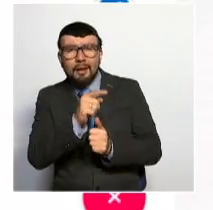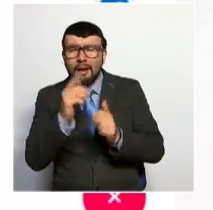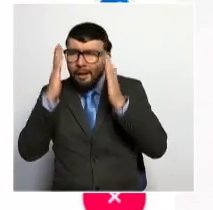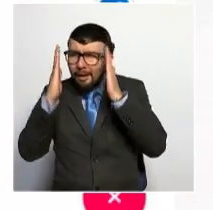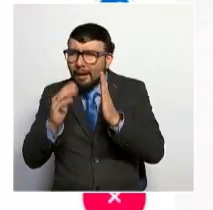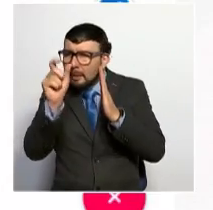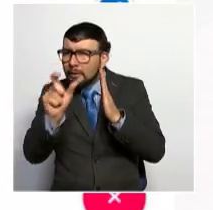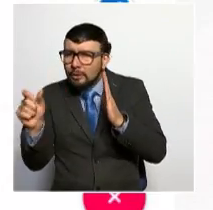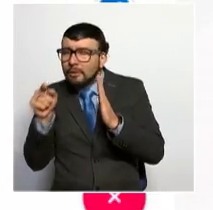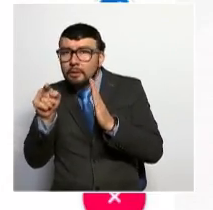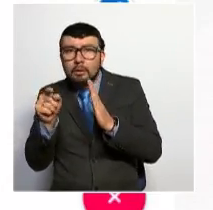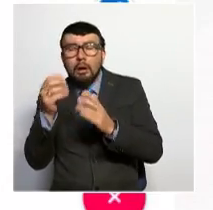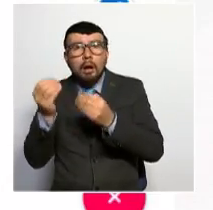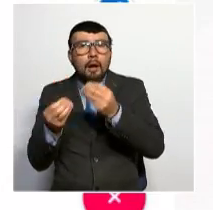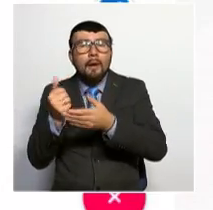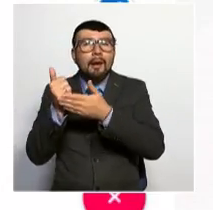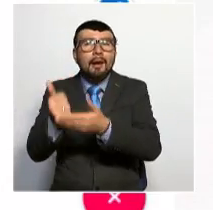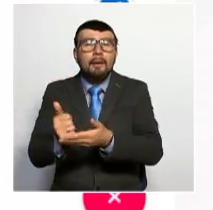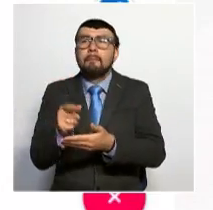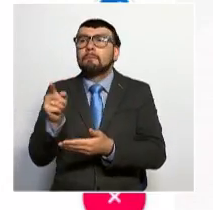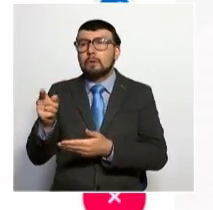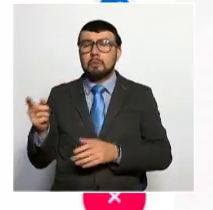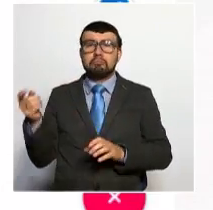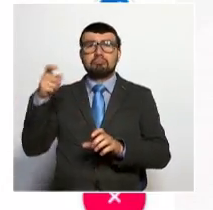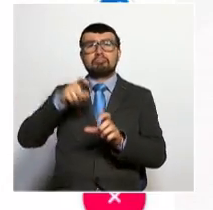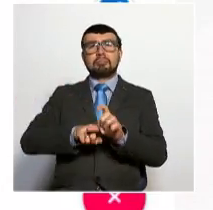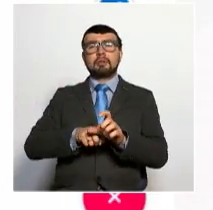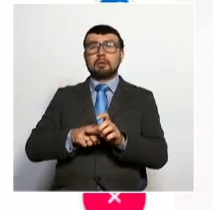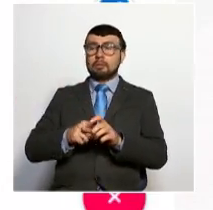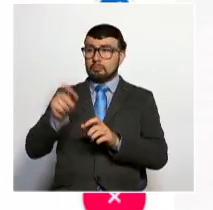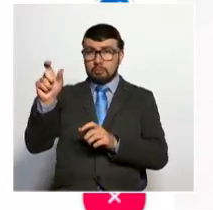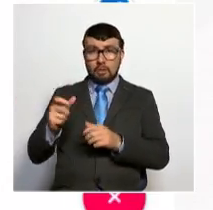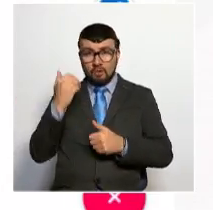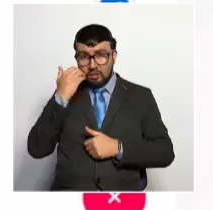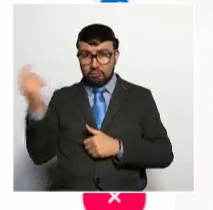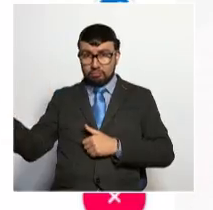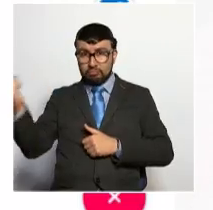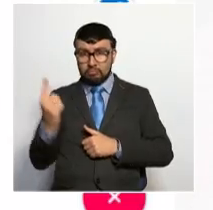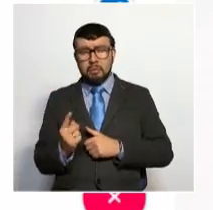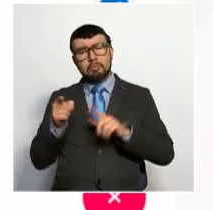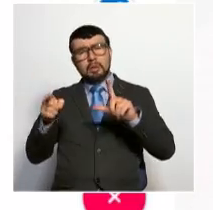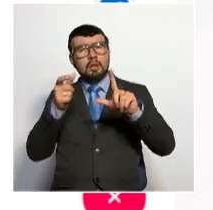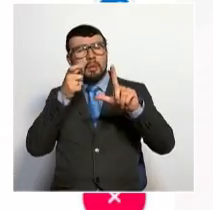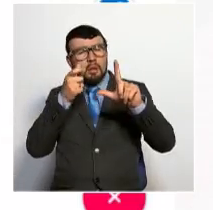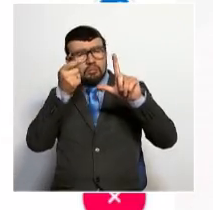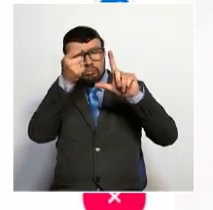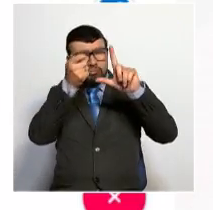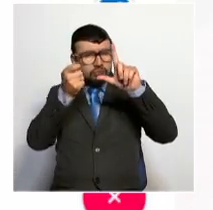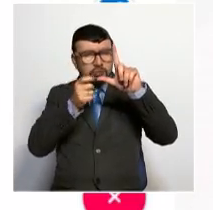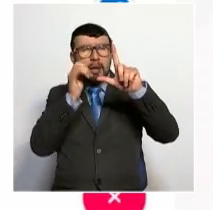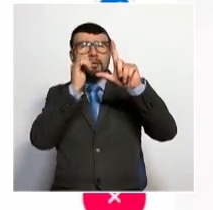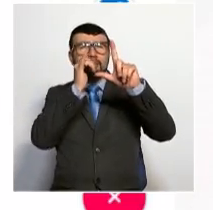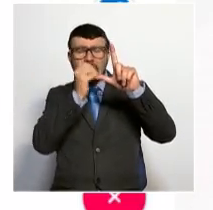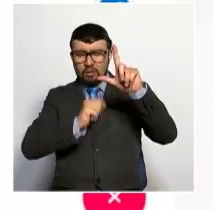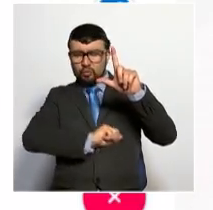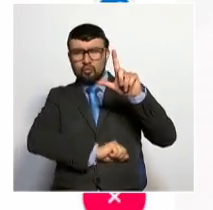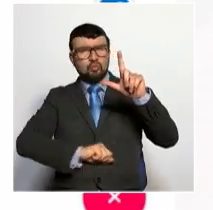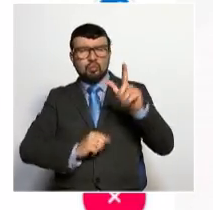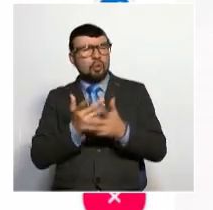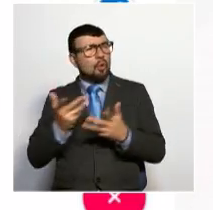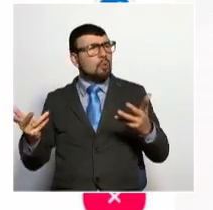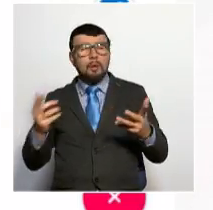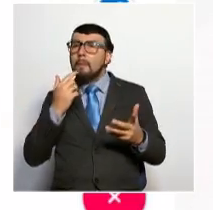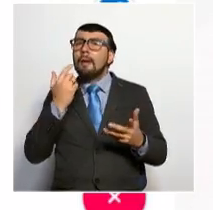pacientes, les hacemos citología, colposcopia, ecografía transvaginal, que es la imagen de la izquierda.